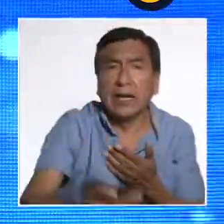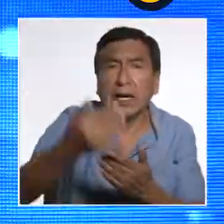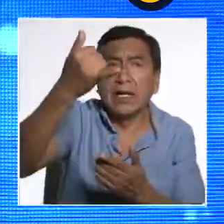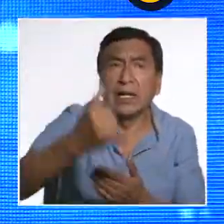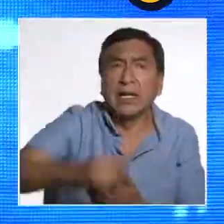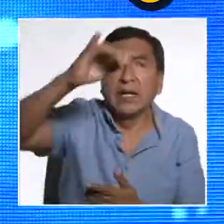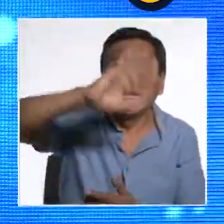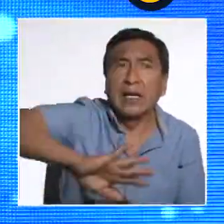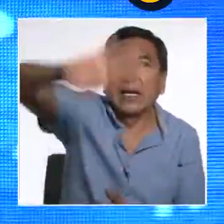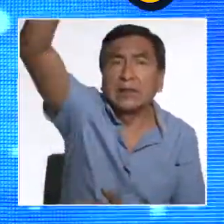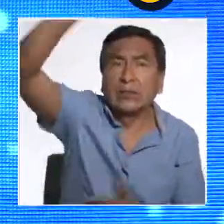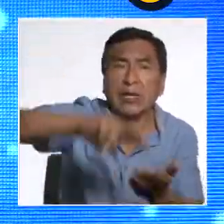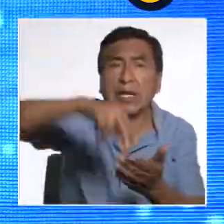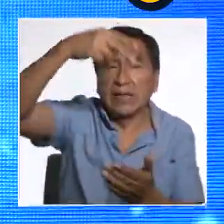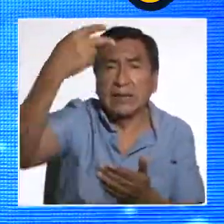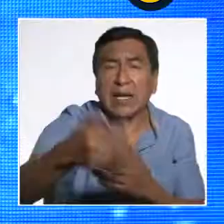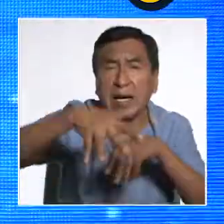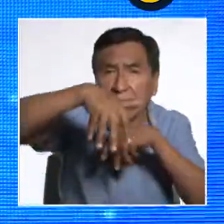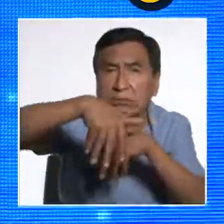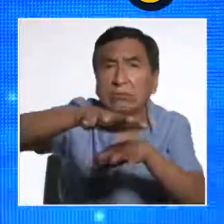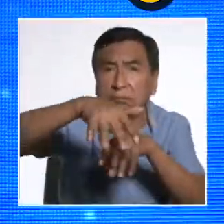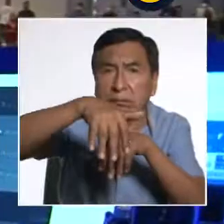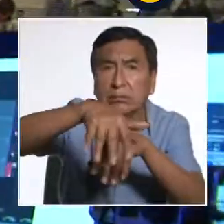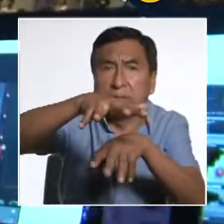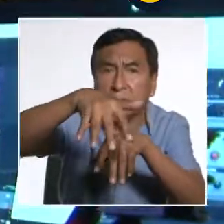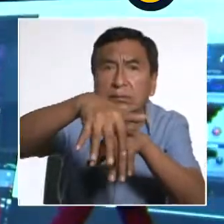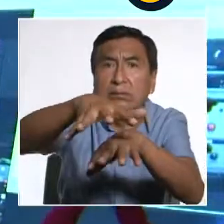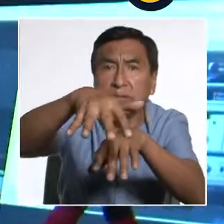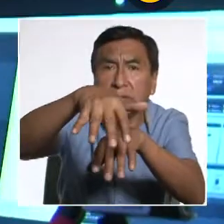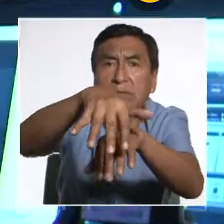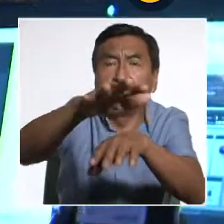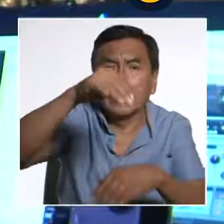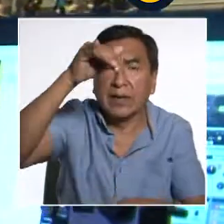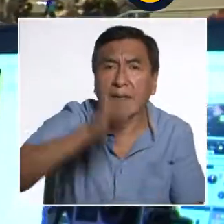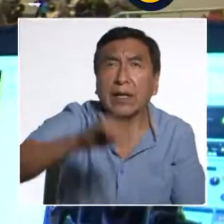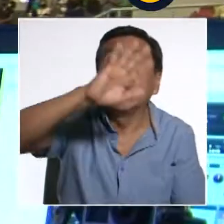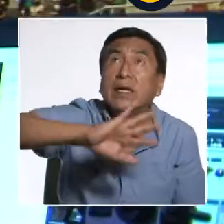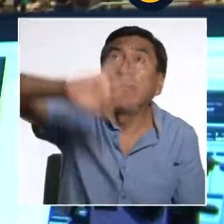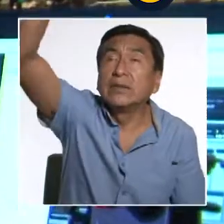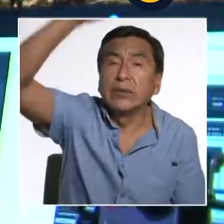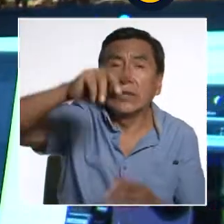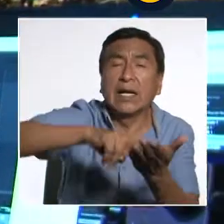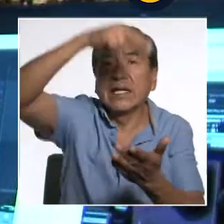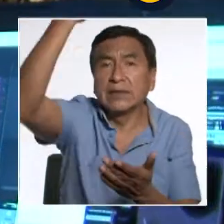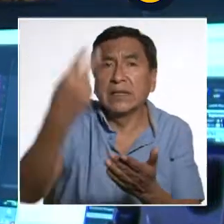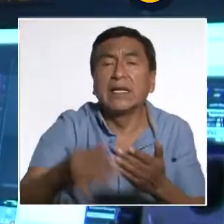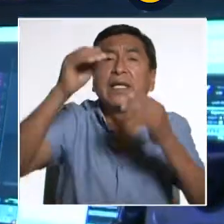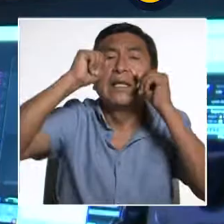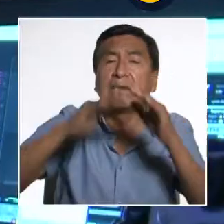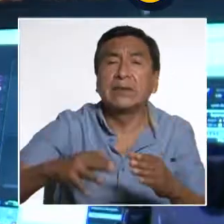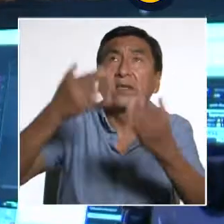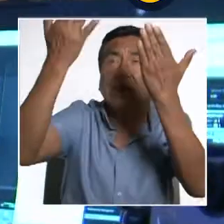uno, usted se está preparando porque usted está en guerra. Esta es una mañana de bendición, es una mañana